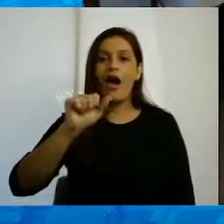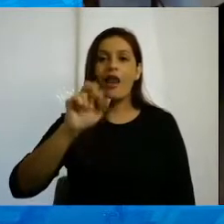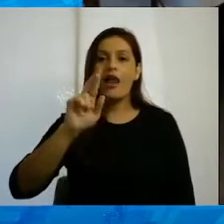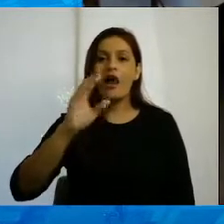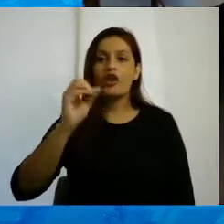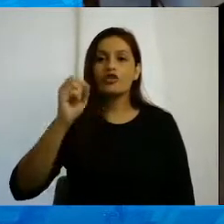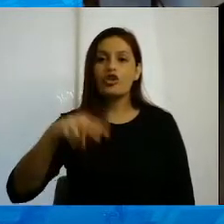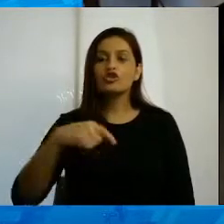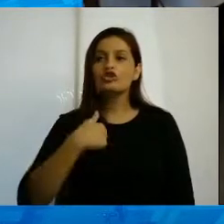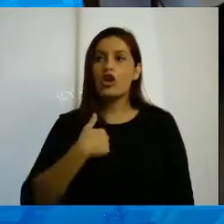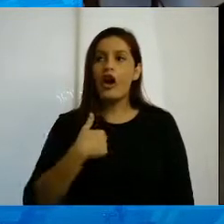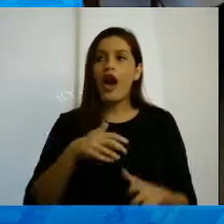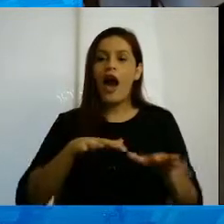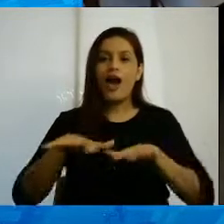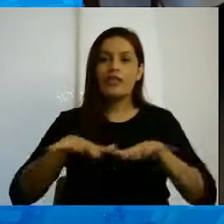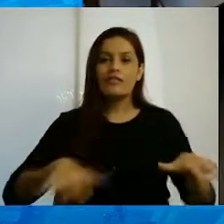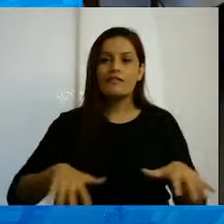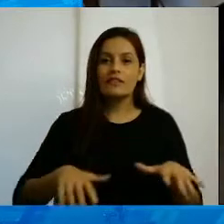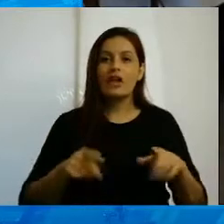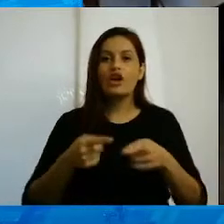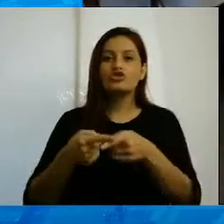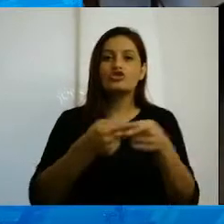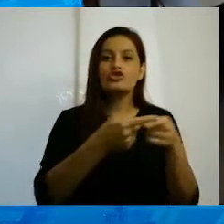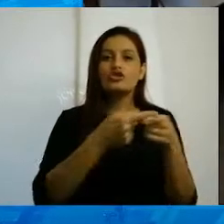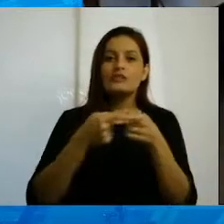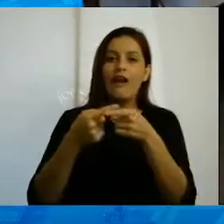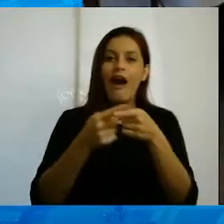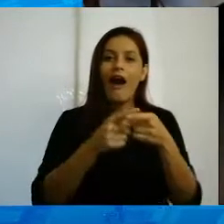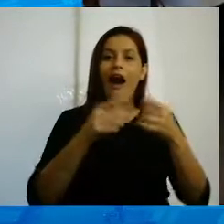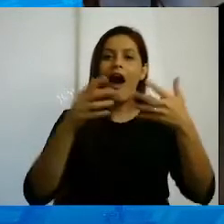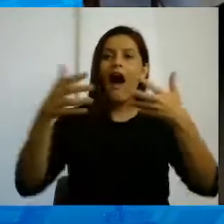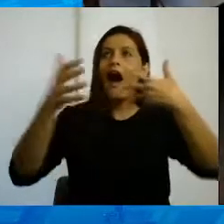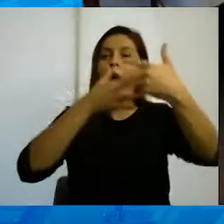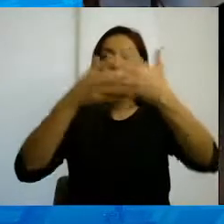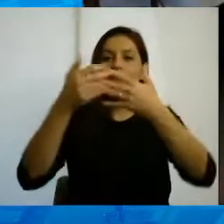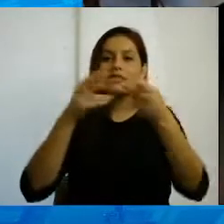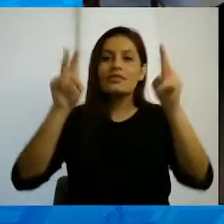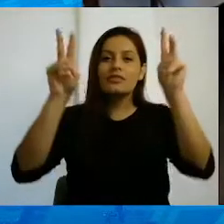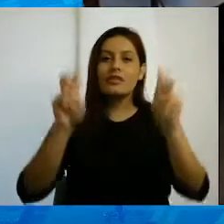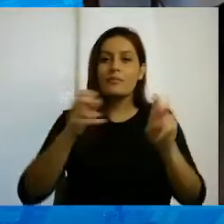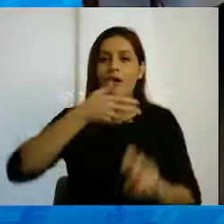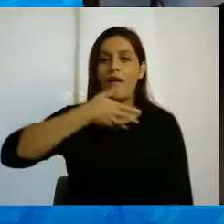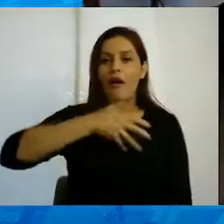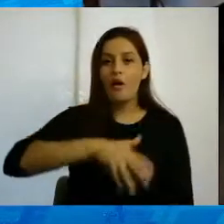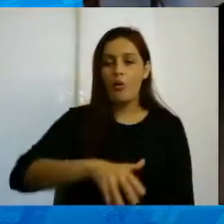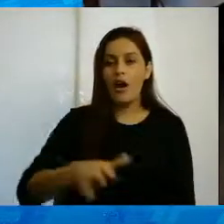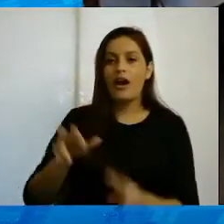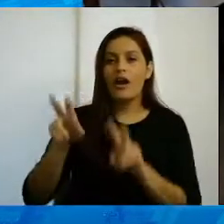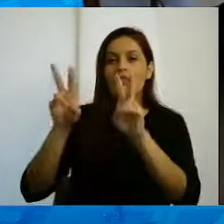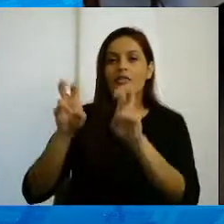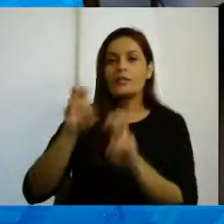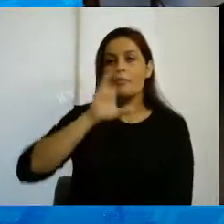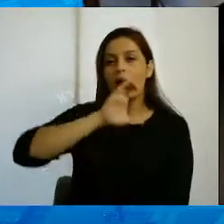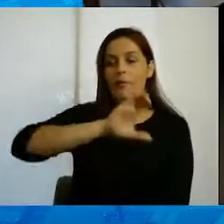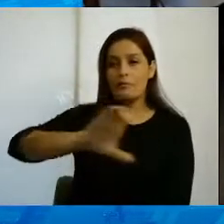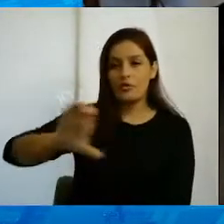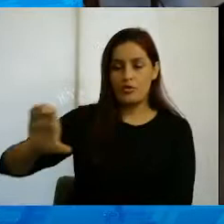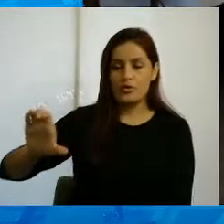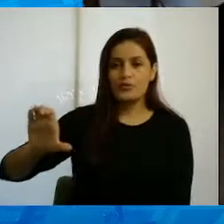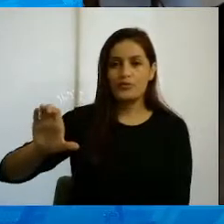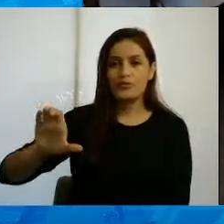llevo aproximadamente 12 años hablando del tema del agua, sobre todo en las zonas rurales.